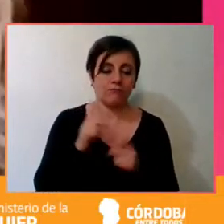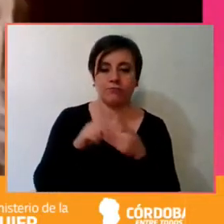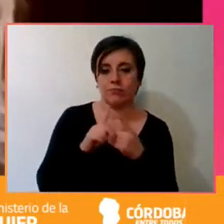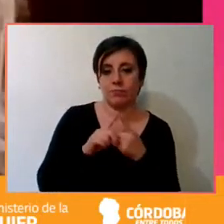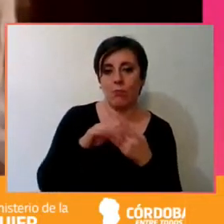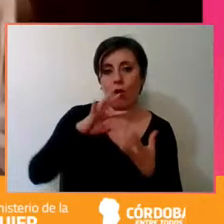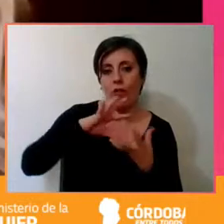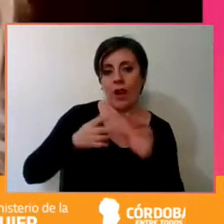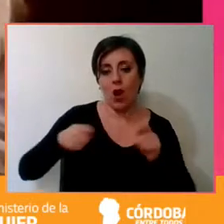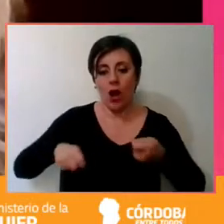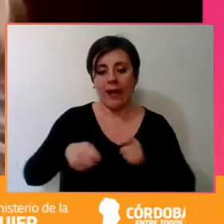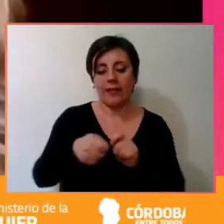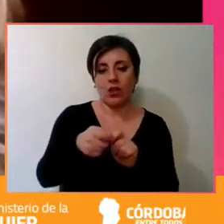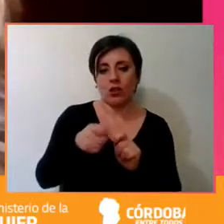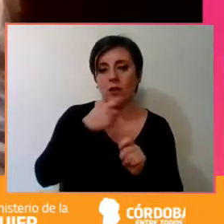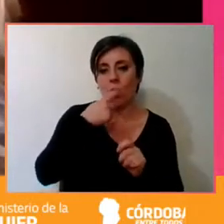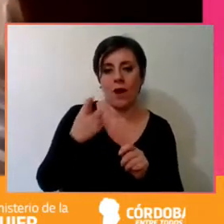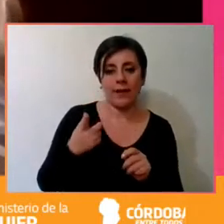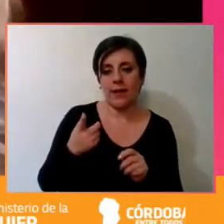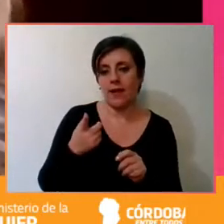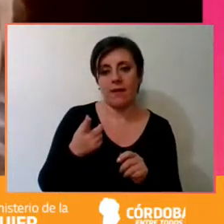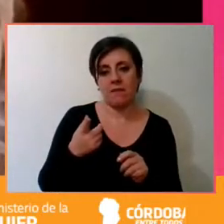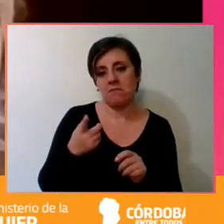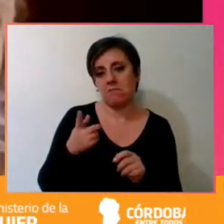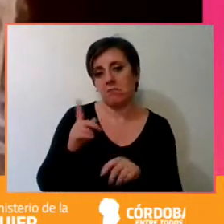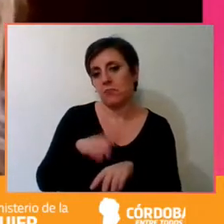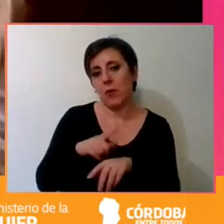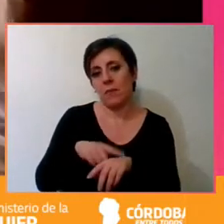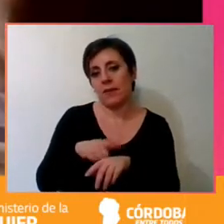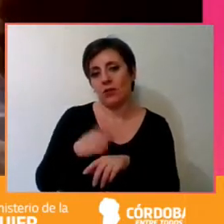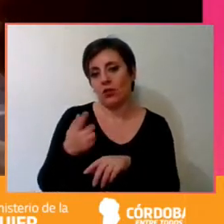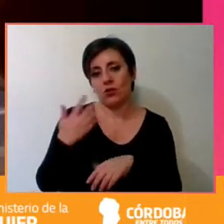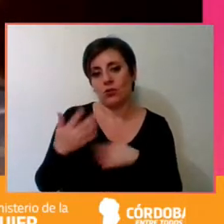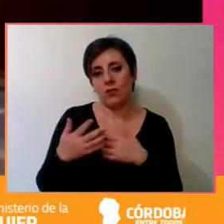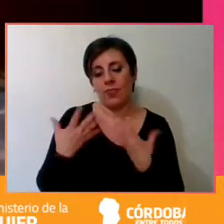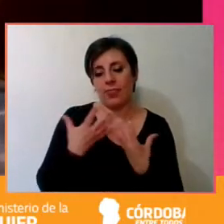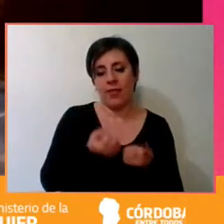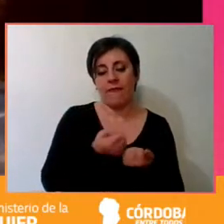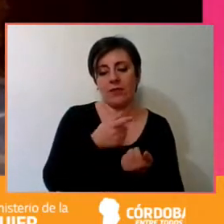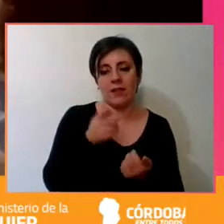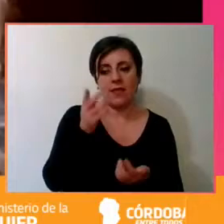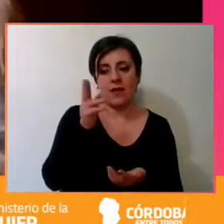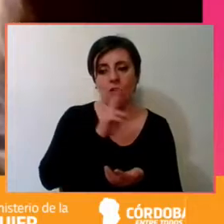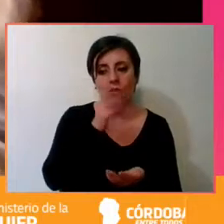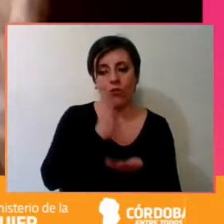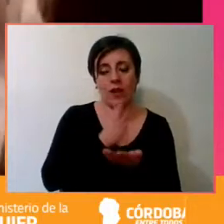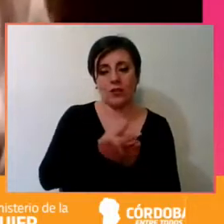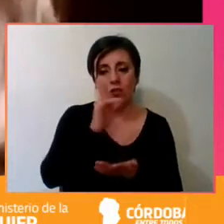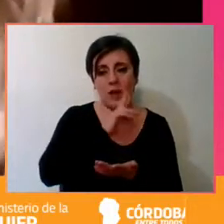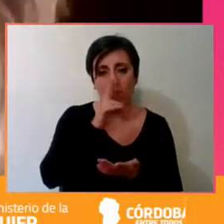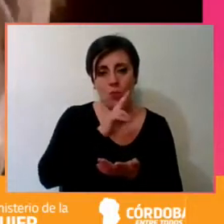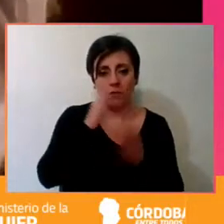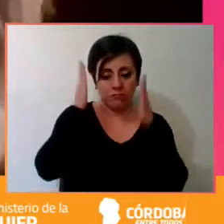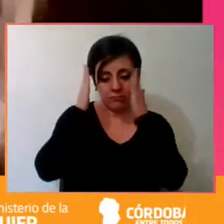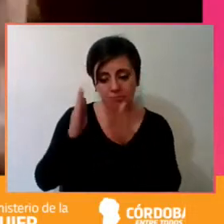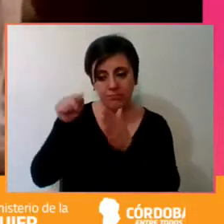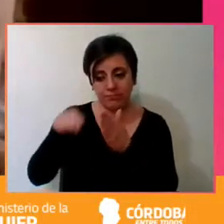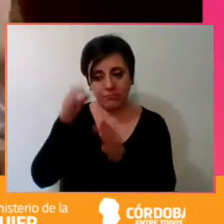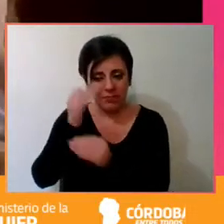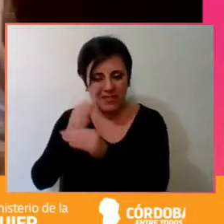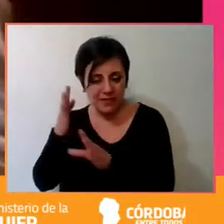modelo de gestión de cualquier instancia que esté haciendo defensa de los derechos de las mujeres, y es atendiendo la